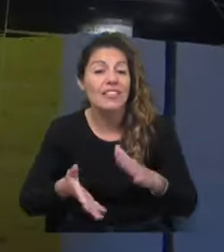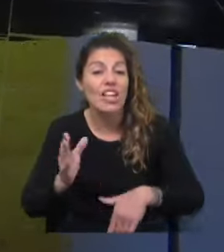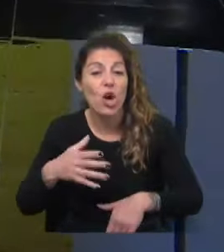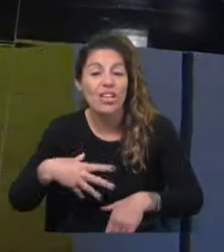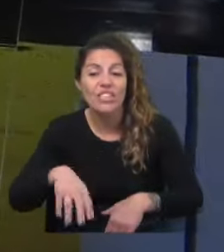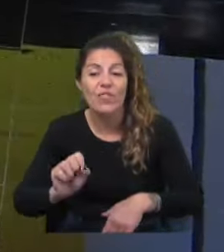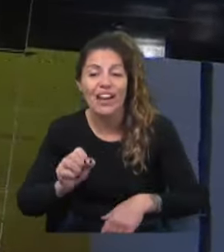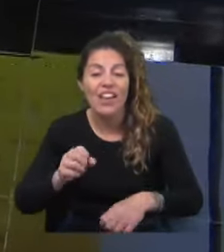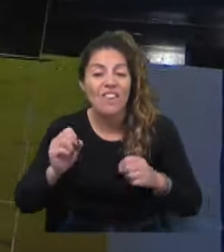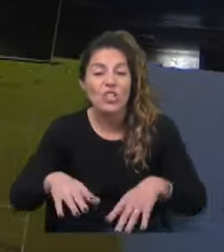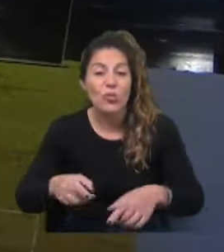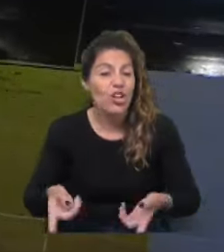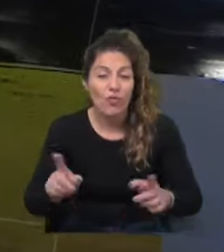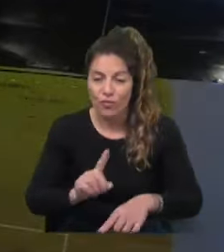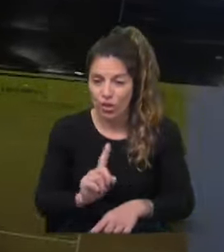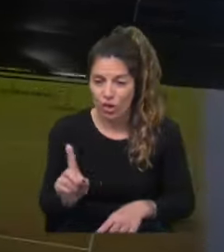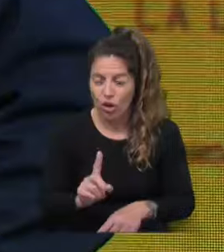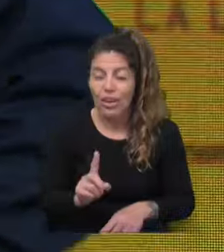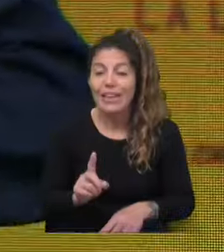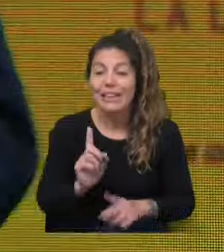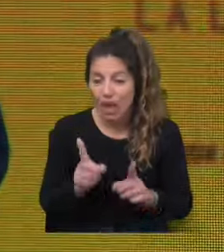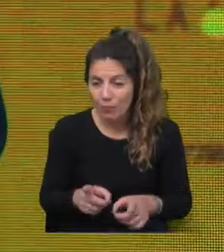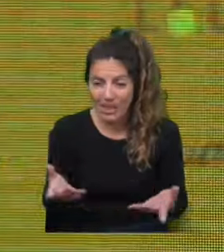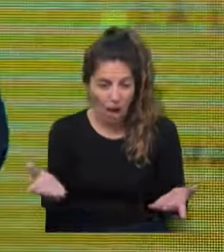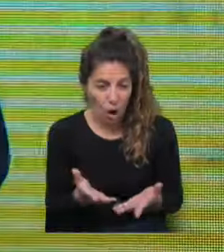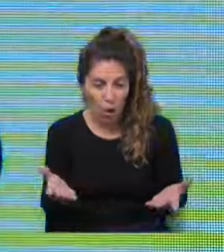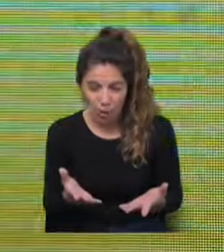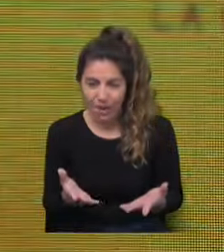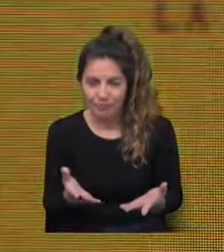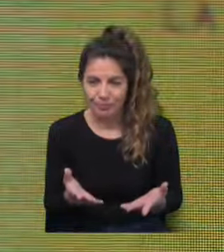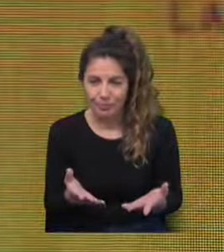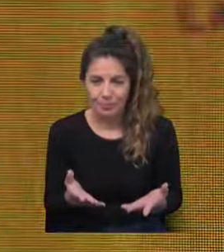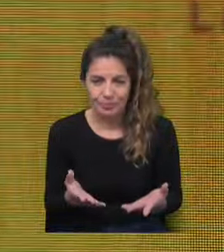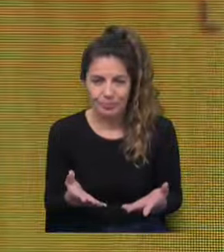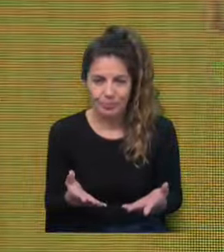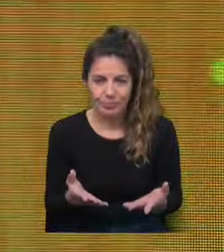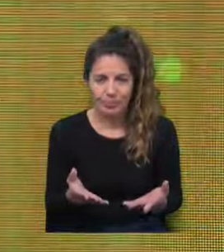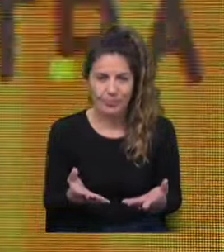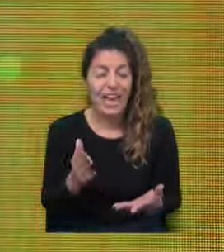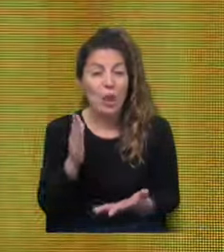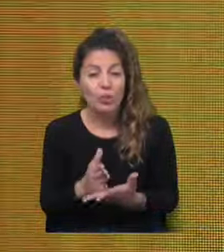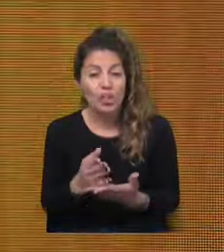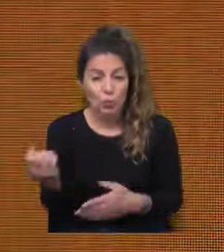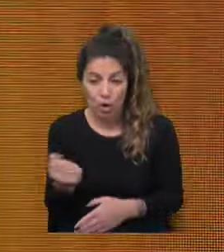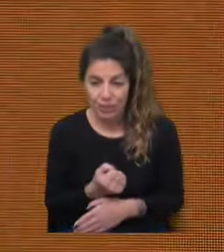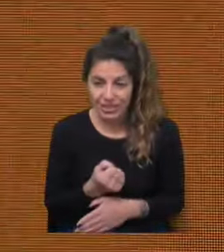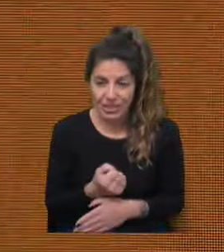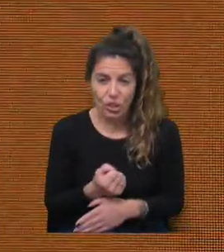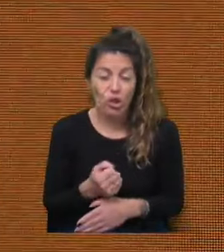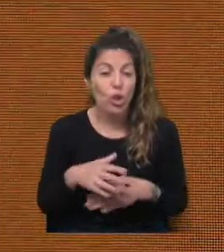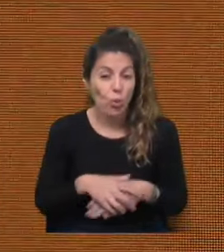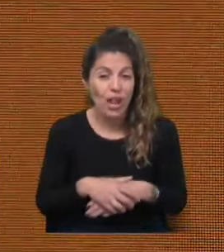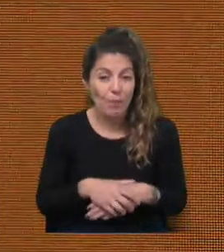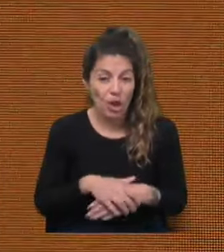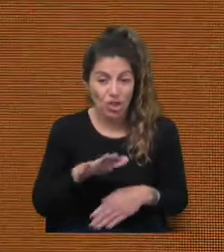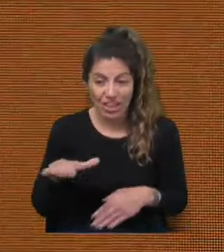no volvió más. Y del propio Marcet tenemos un caso reciente, digamos, reciente porque se está moviendo recientemente, que es la imputación por homicidio de un amigo de la